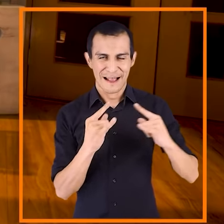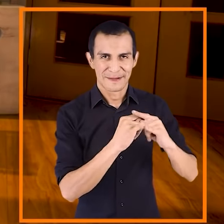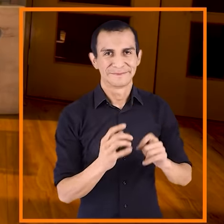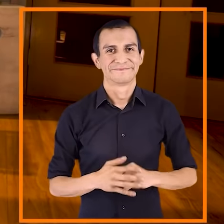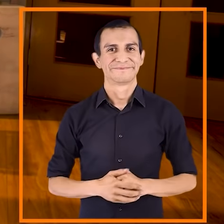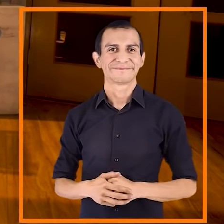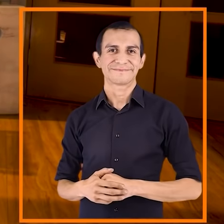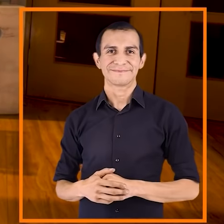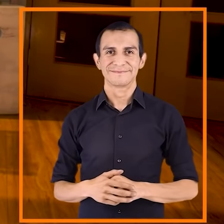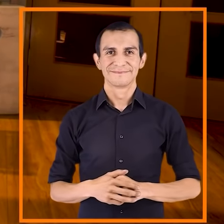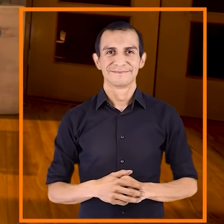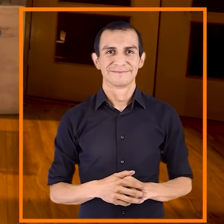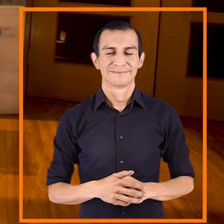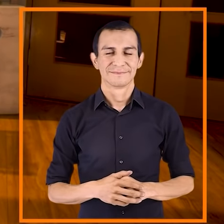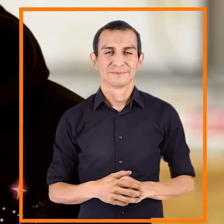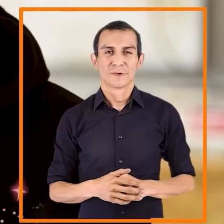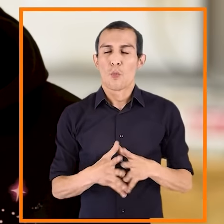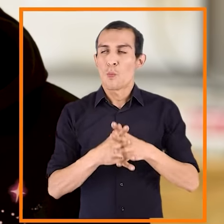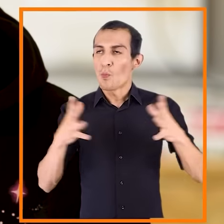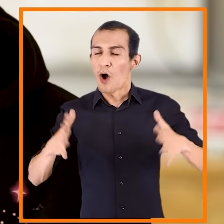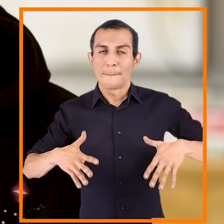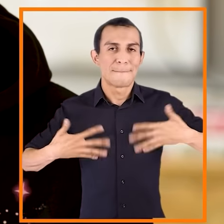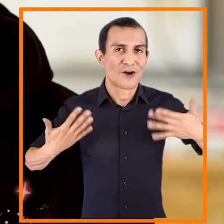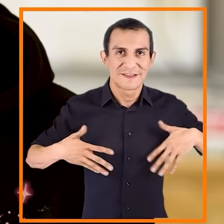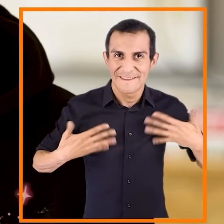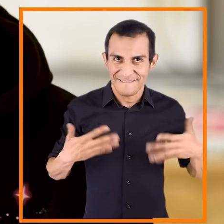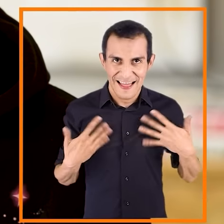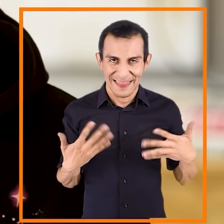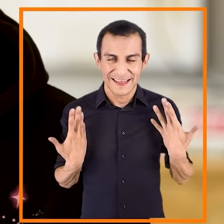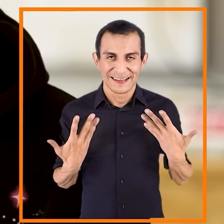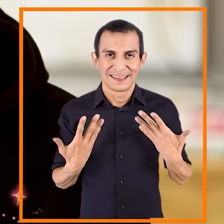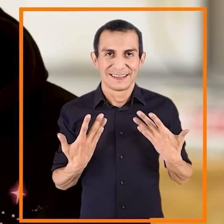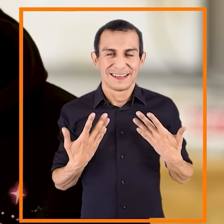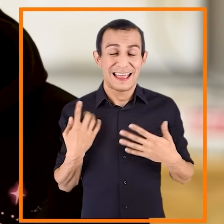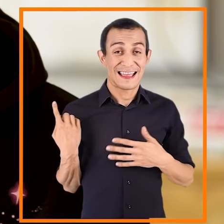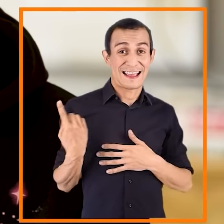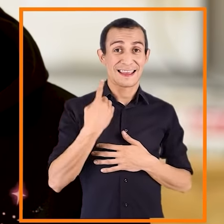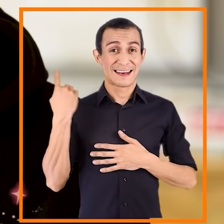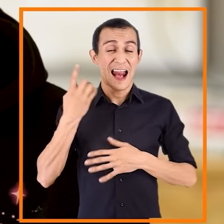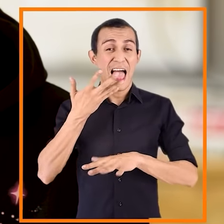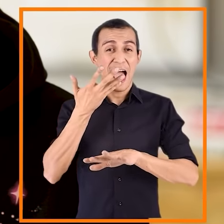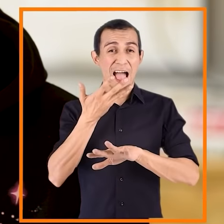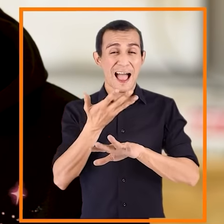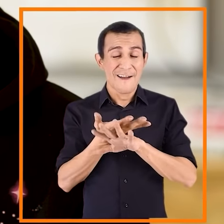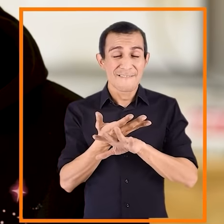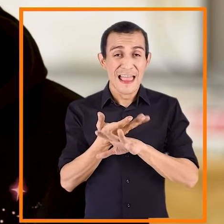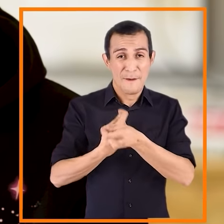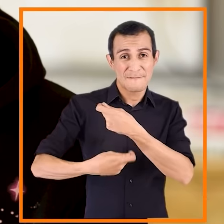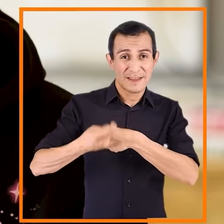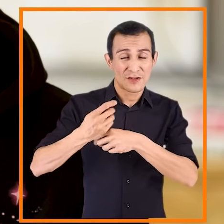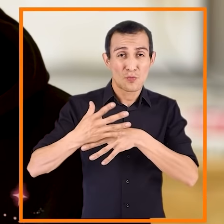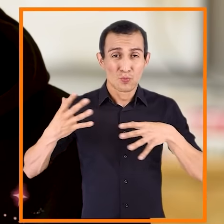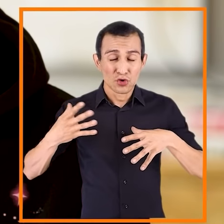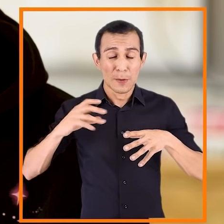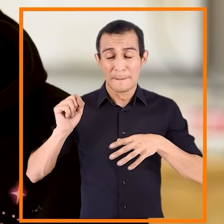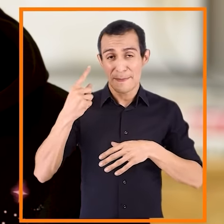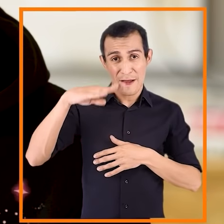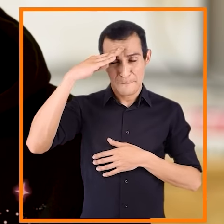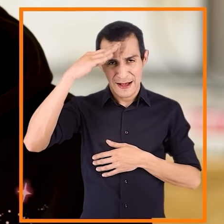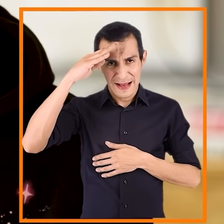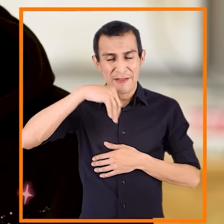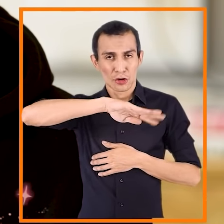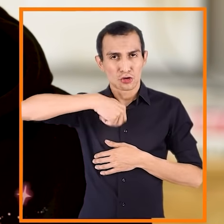mi grupo con chispeza, como les decía yo. Súper motivada. En general, habían vivido mucho como